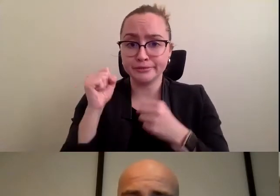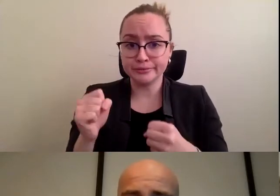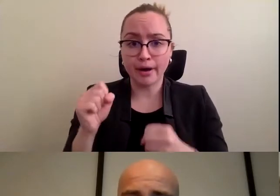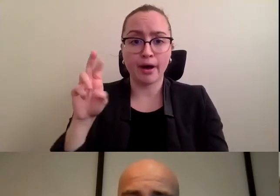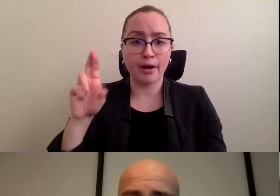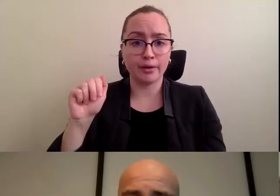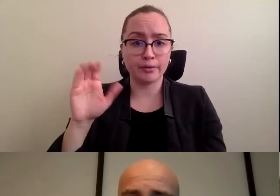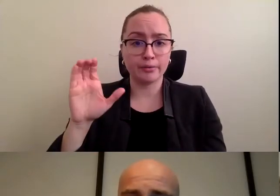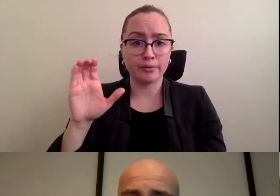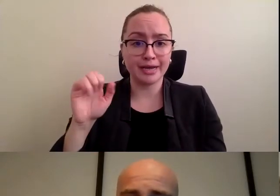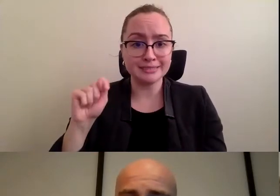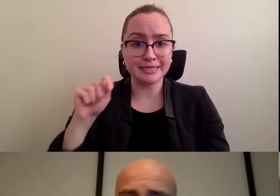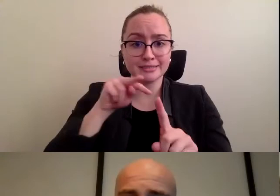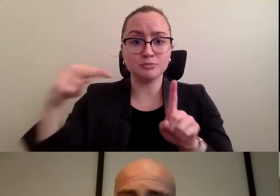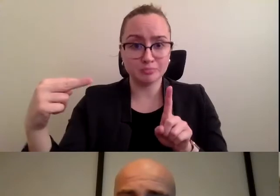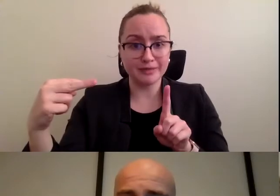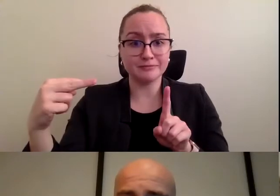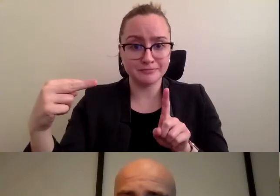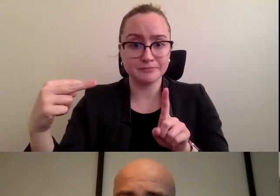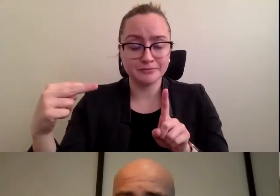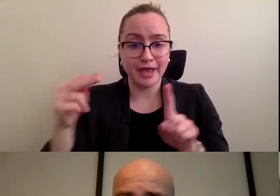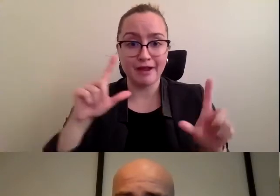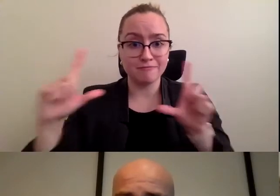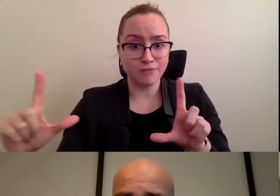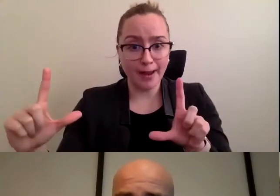me sorprendió la manera en que Trump estaba